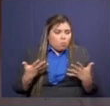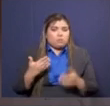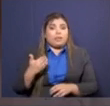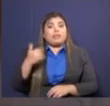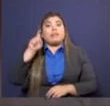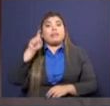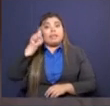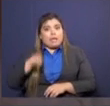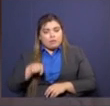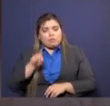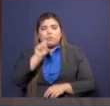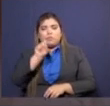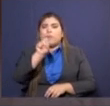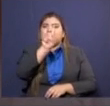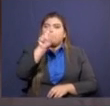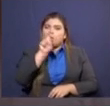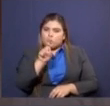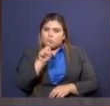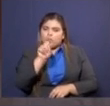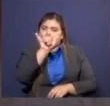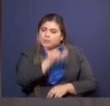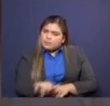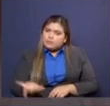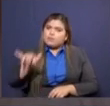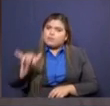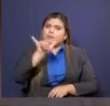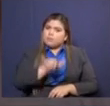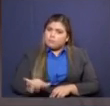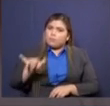tenemos que hacer la misma pregunta.